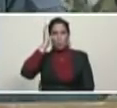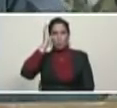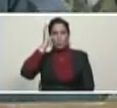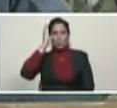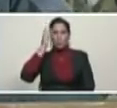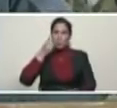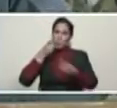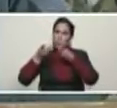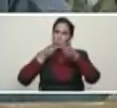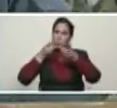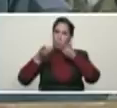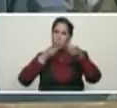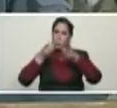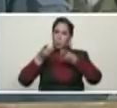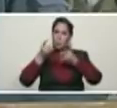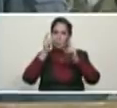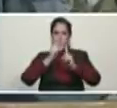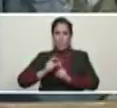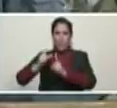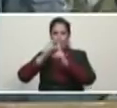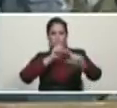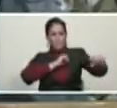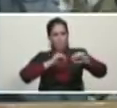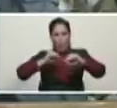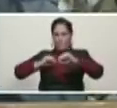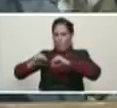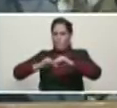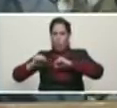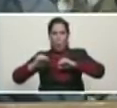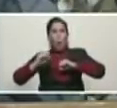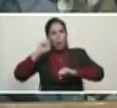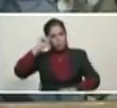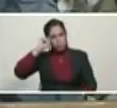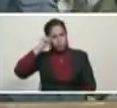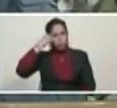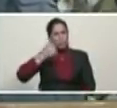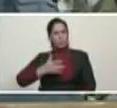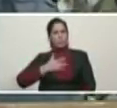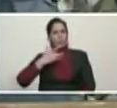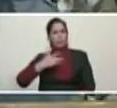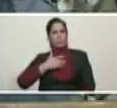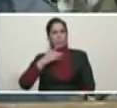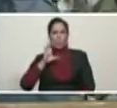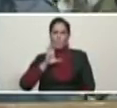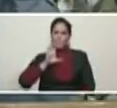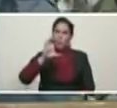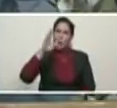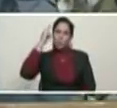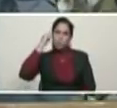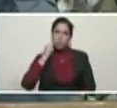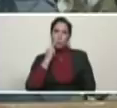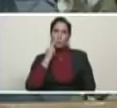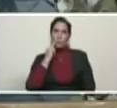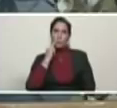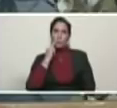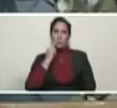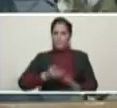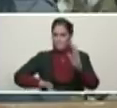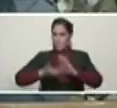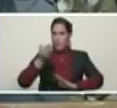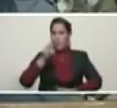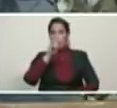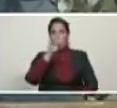la palabra, en la acción, refrescar el sentimiento patrio bolivariano. Vamos a los